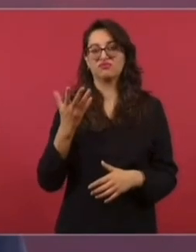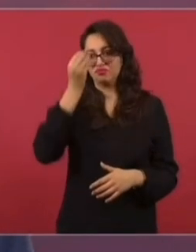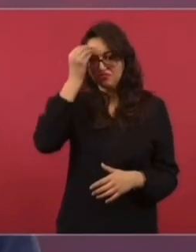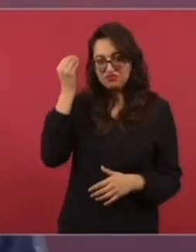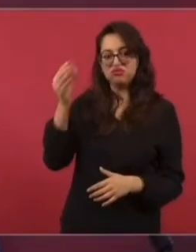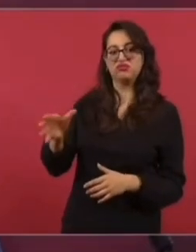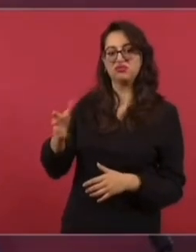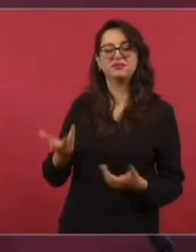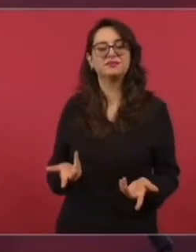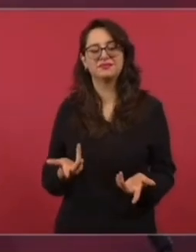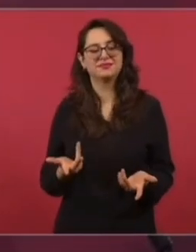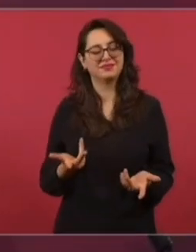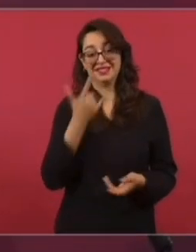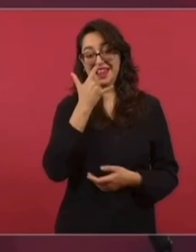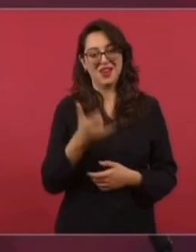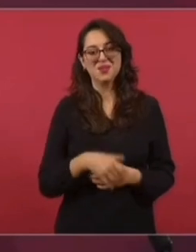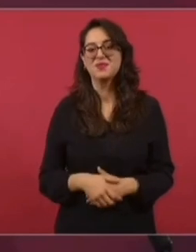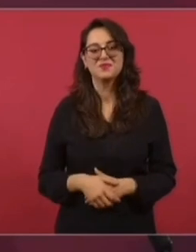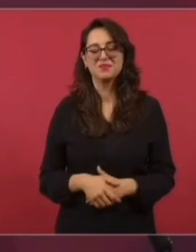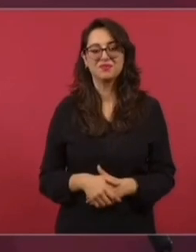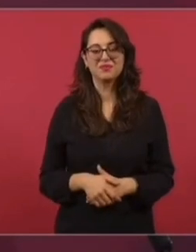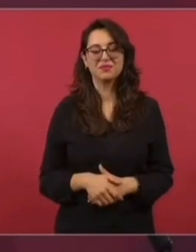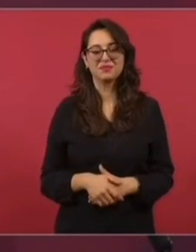culpándonos a nosotros. Es como el mundo al revés.